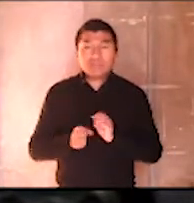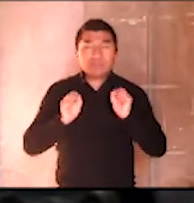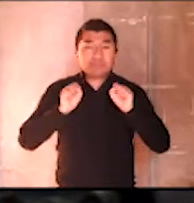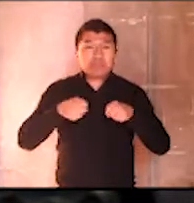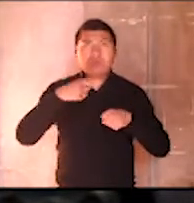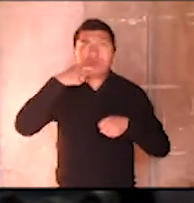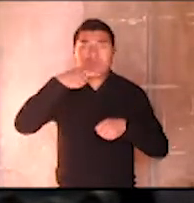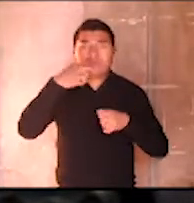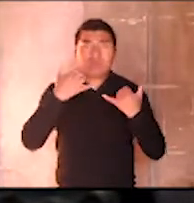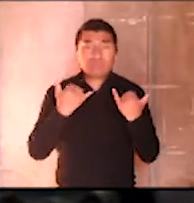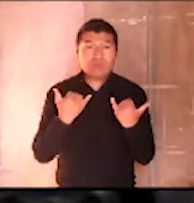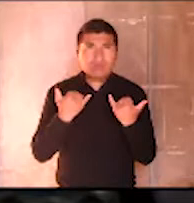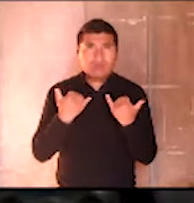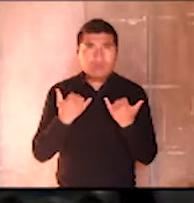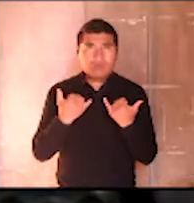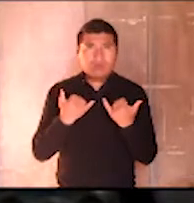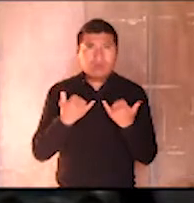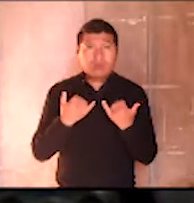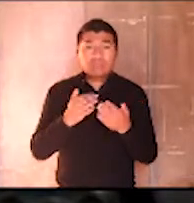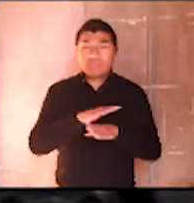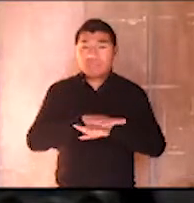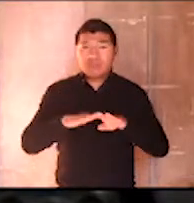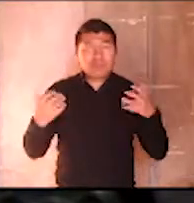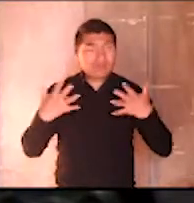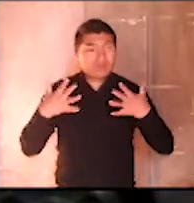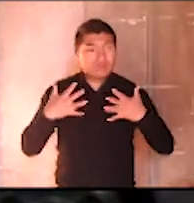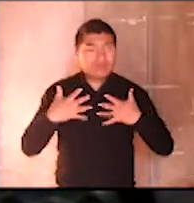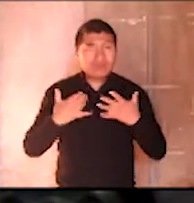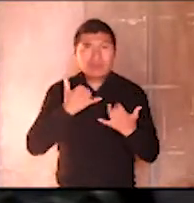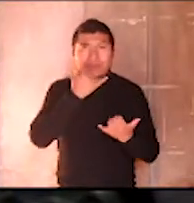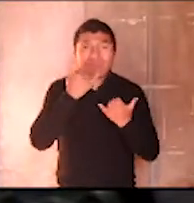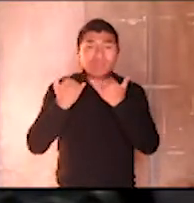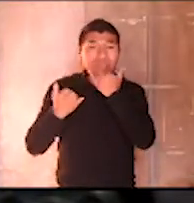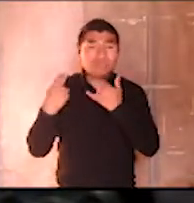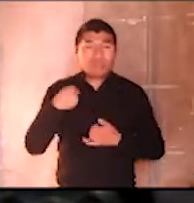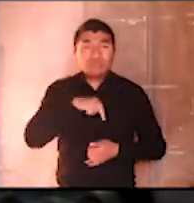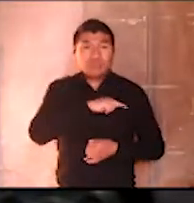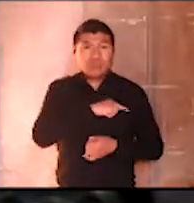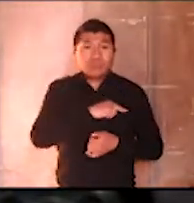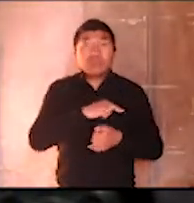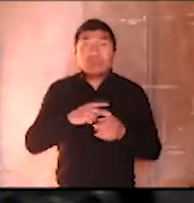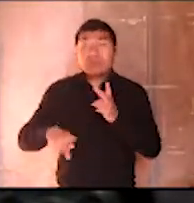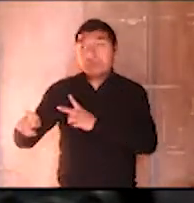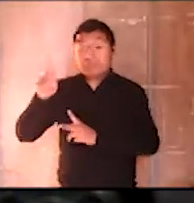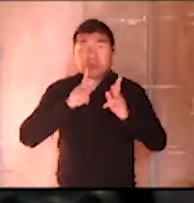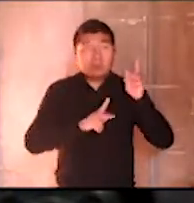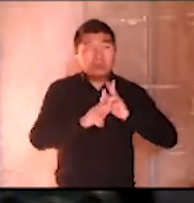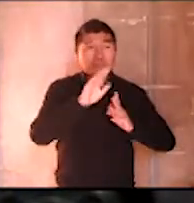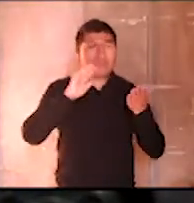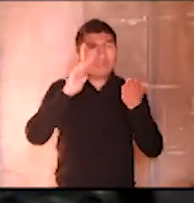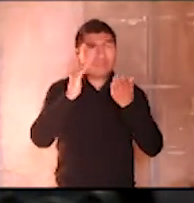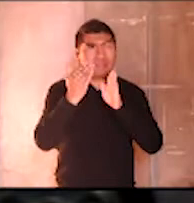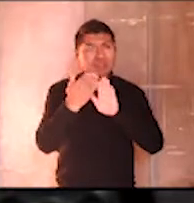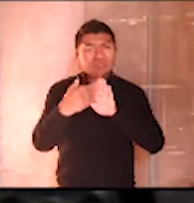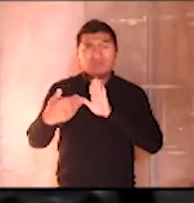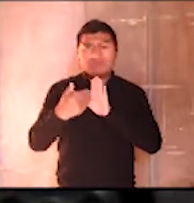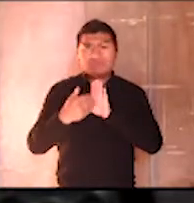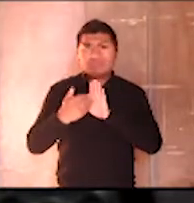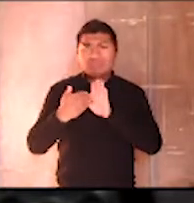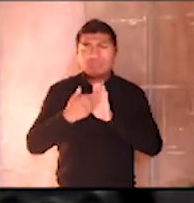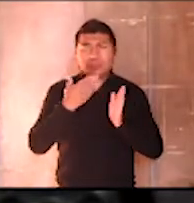Podríamos decir hoy, sin mucho temor a equivocarnos, la sociedad pareciera que nos hace